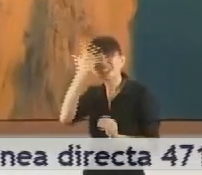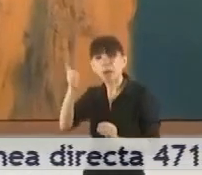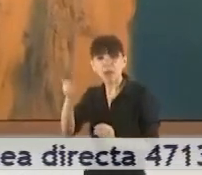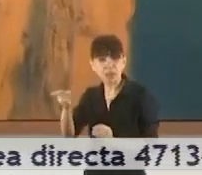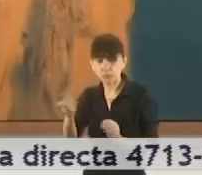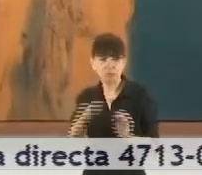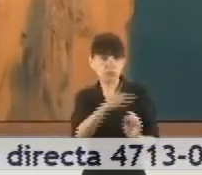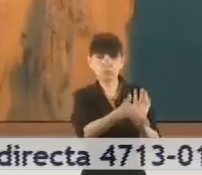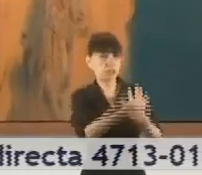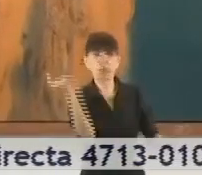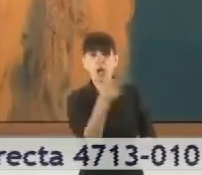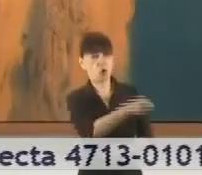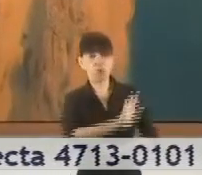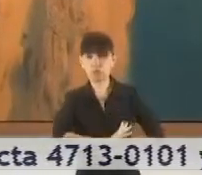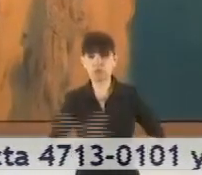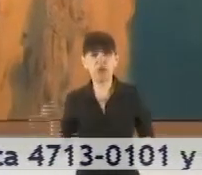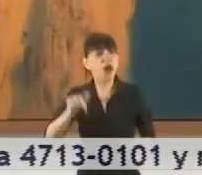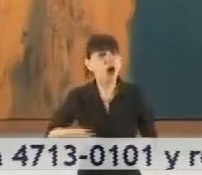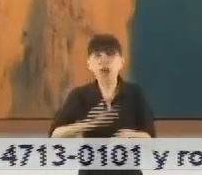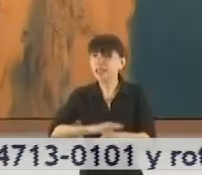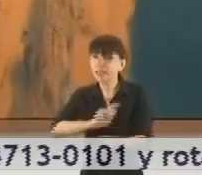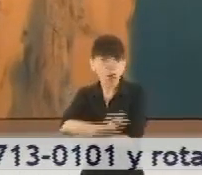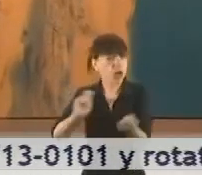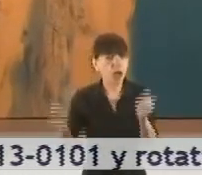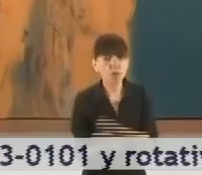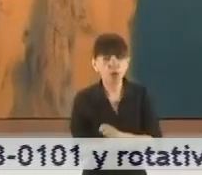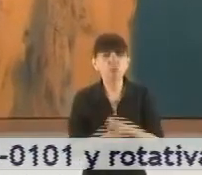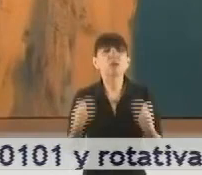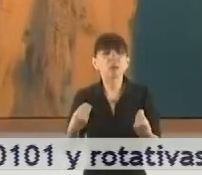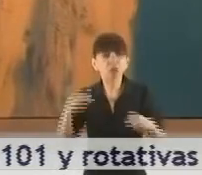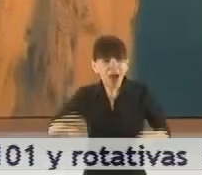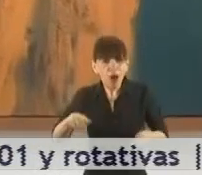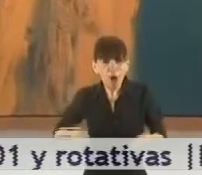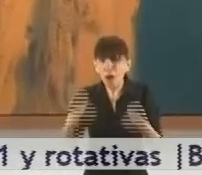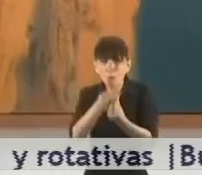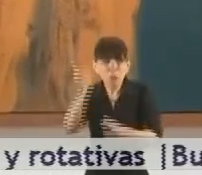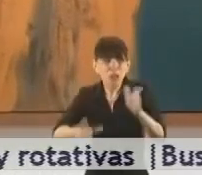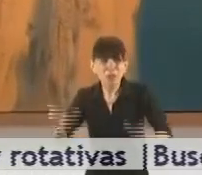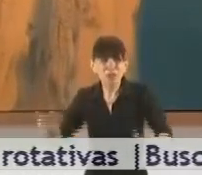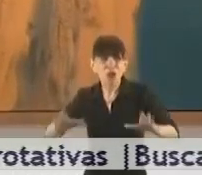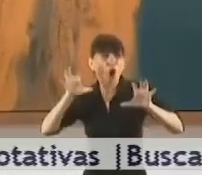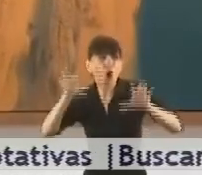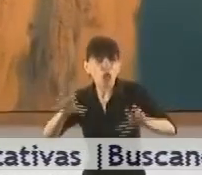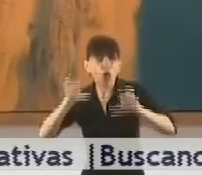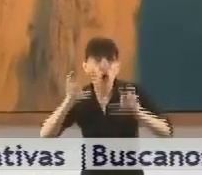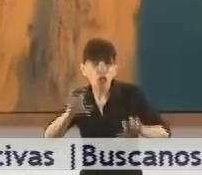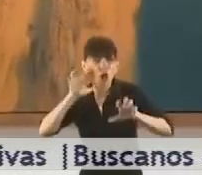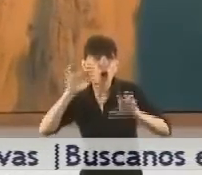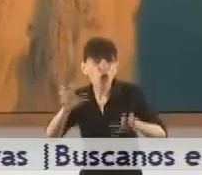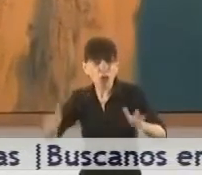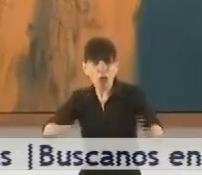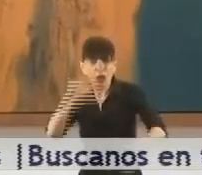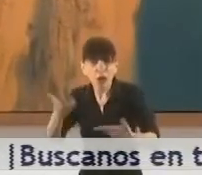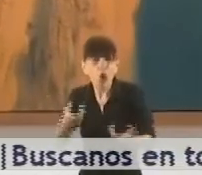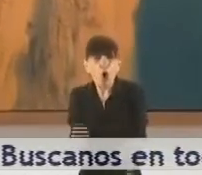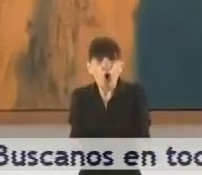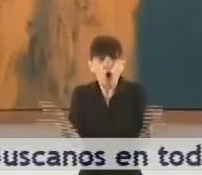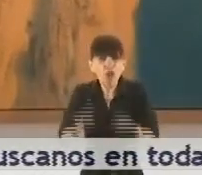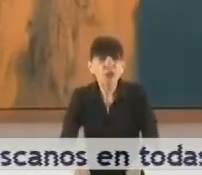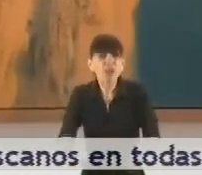Ahora estamos en otro tiempo, donde afloran los discursos del odio, donde vuelve a aflorar la mirada